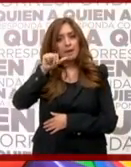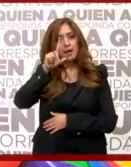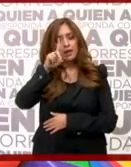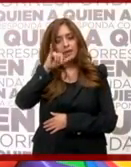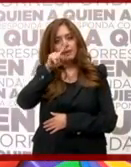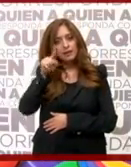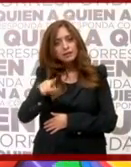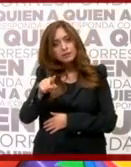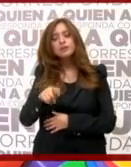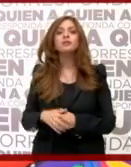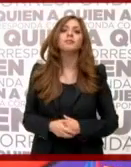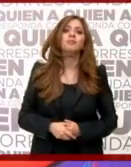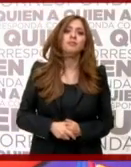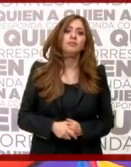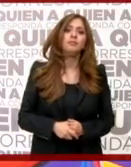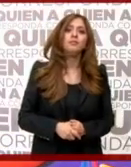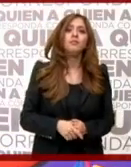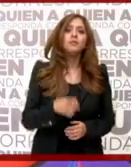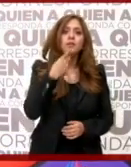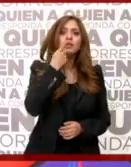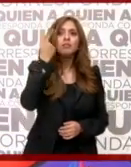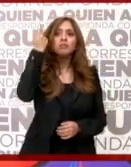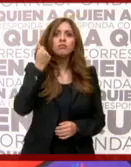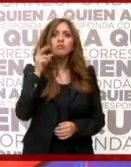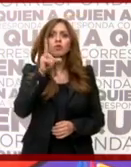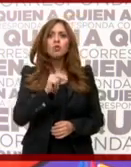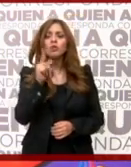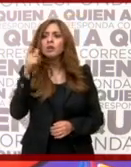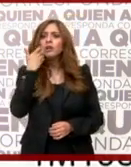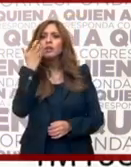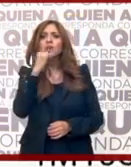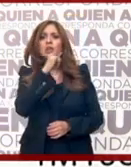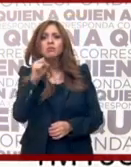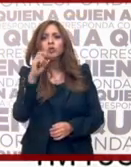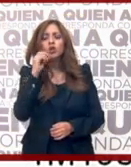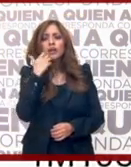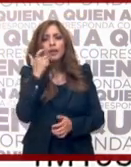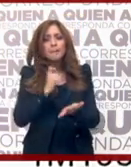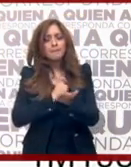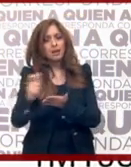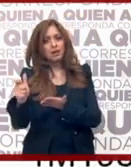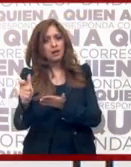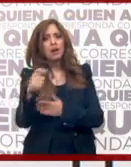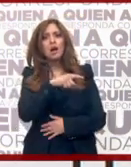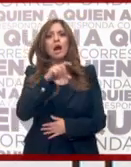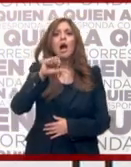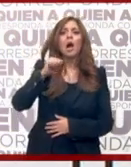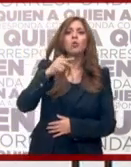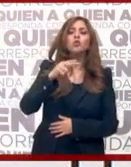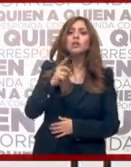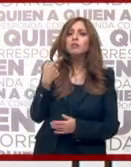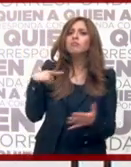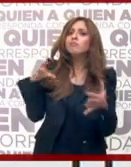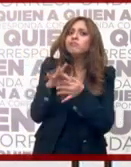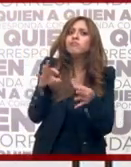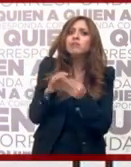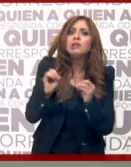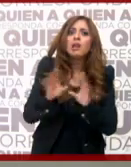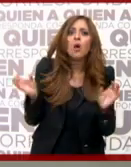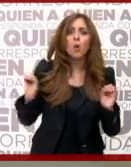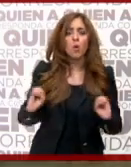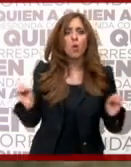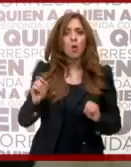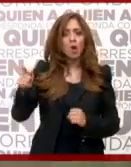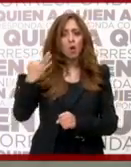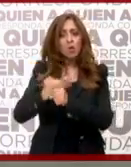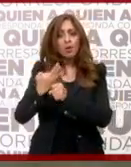hasta que lo pensione tu hermano. Yo no entiendo por qué el seguro no lo quieren pensionar. Agustín explica que no le dan mayores argumentos. Hasta el momento